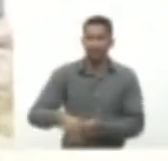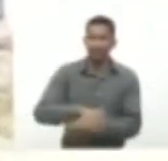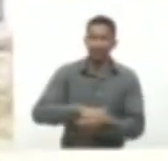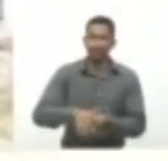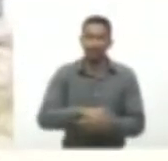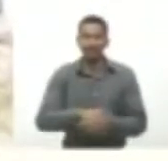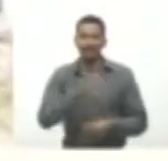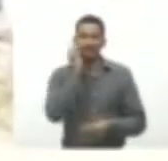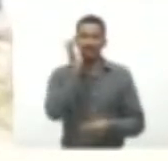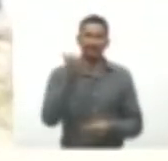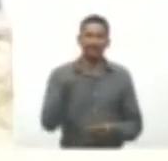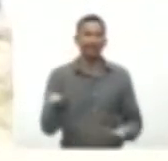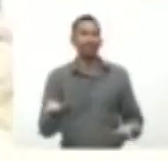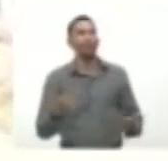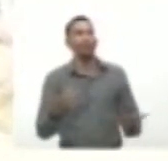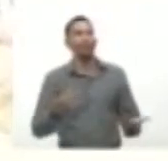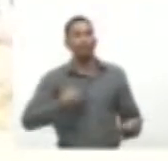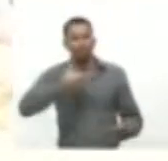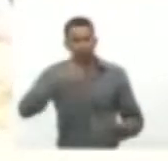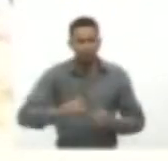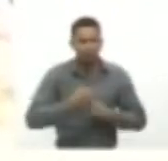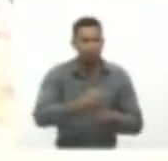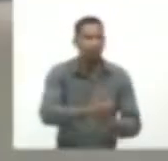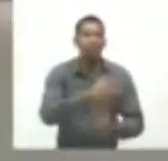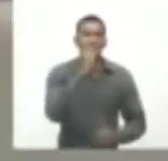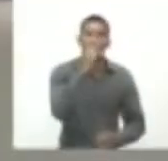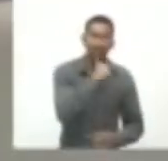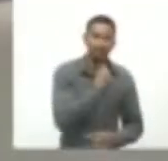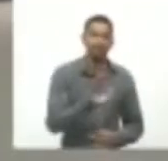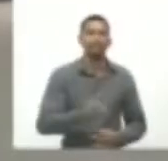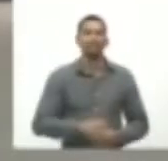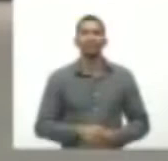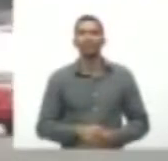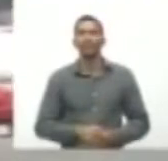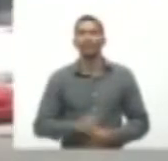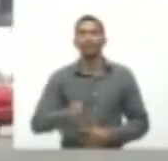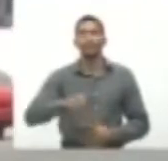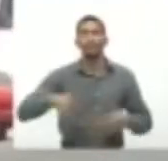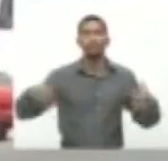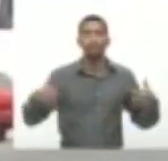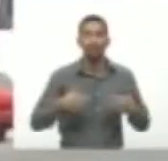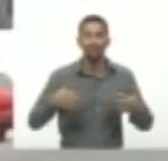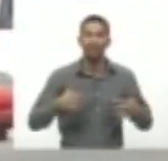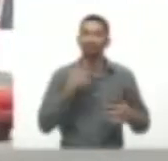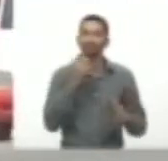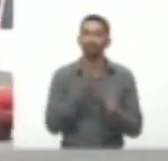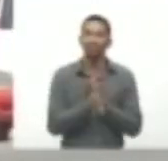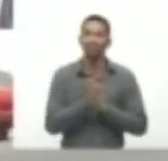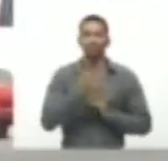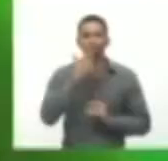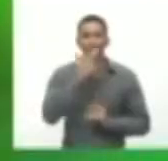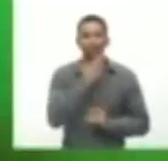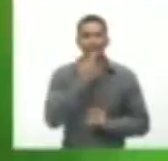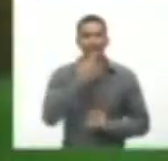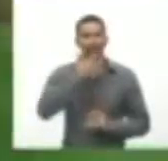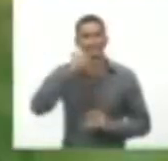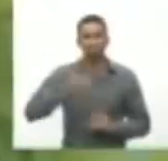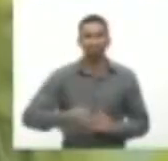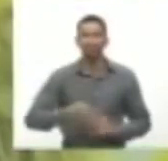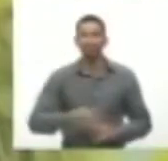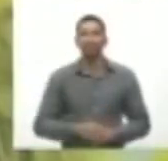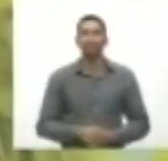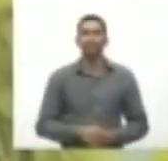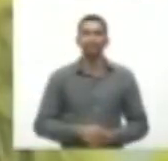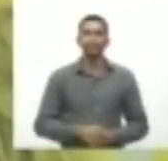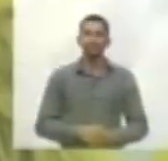es que no hay ninguna garantía. En Valledupar, Ramón Meneses, Las Noticias, un compromiso con la verdad.